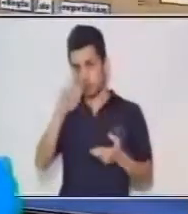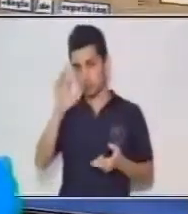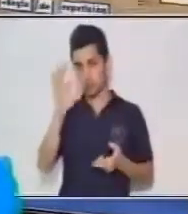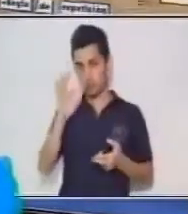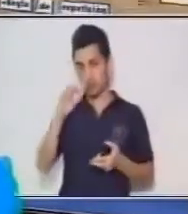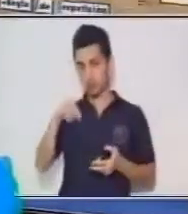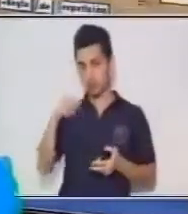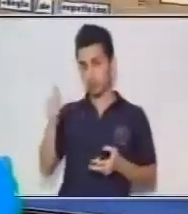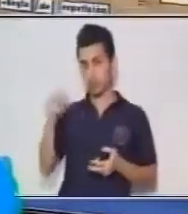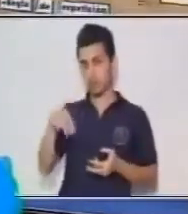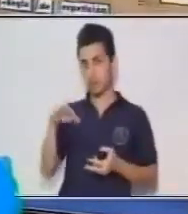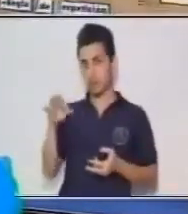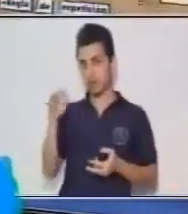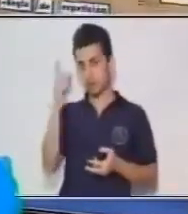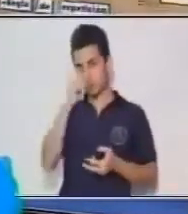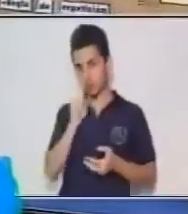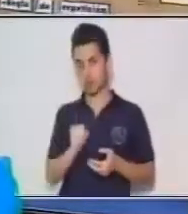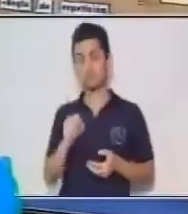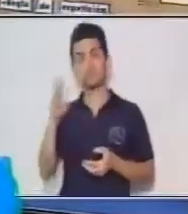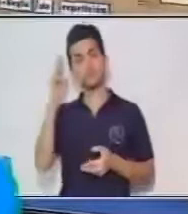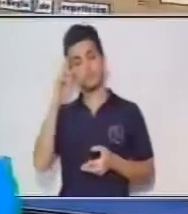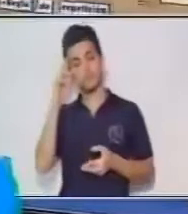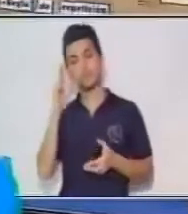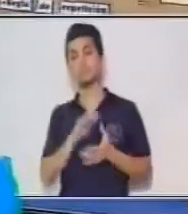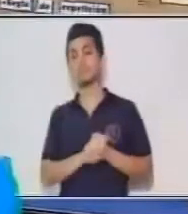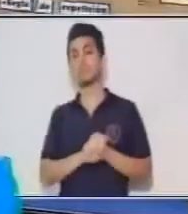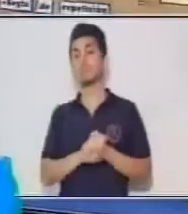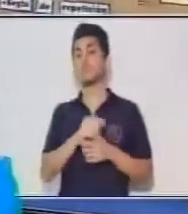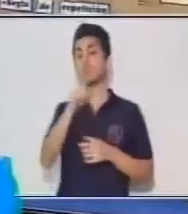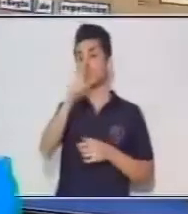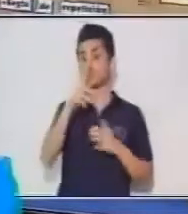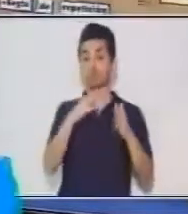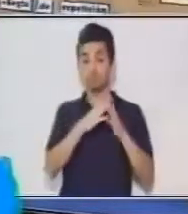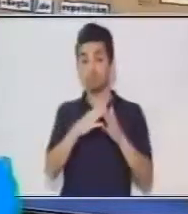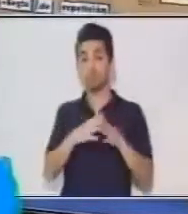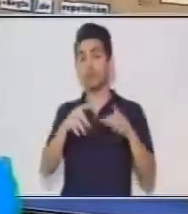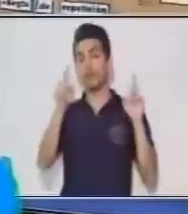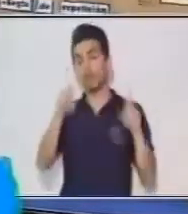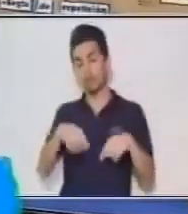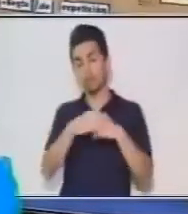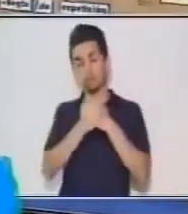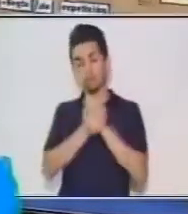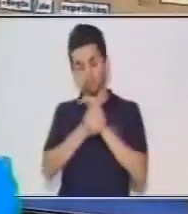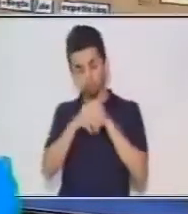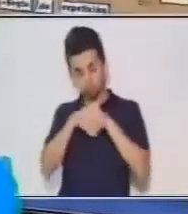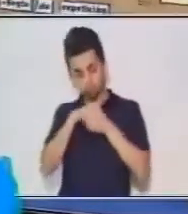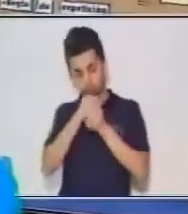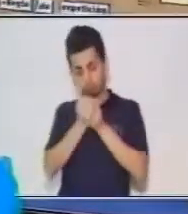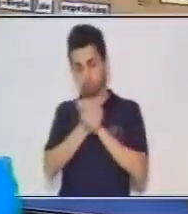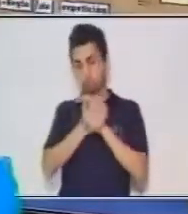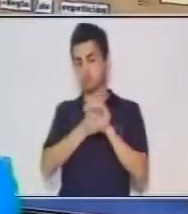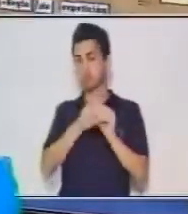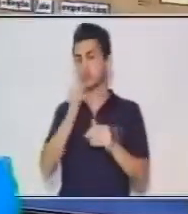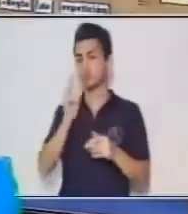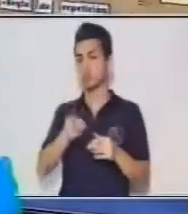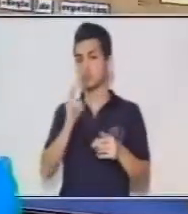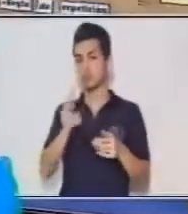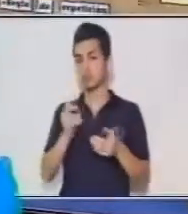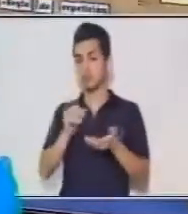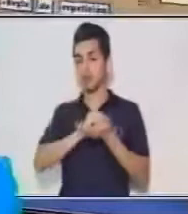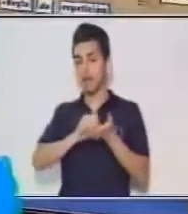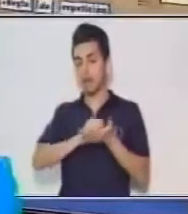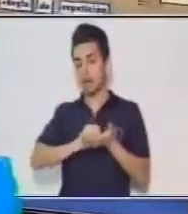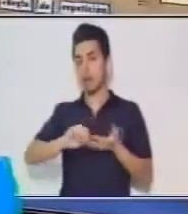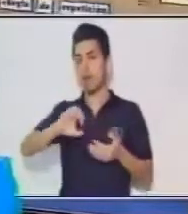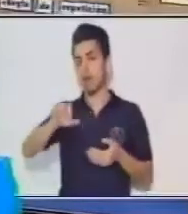pero recordándote que si estás en casa, lávate constantemente tus manos con agua y con jabón. Si